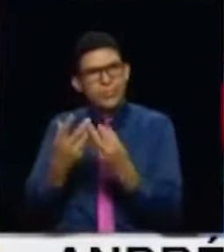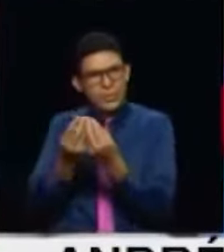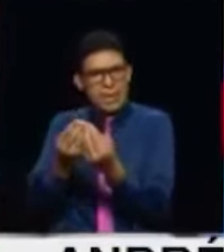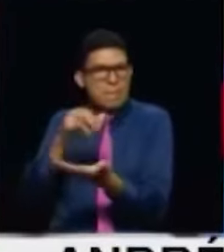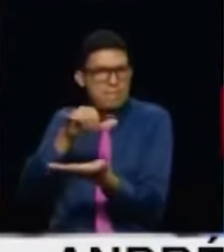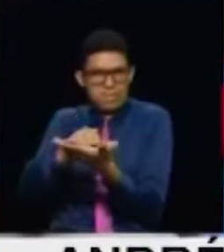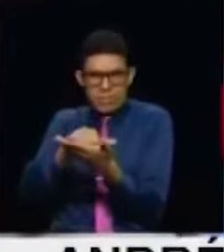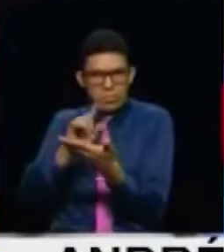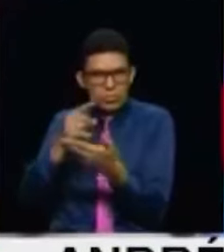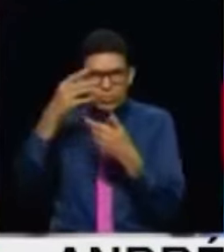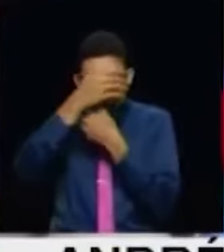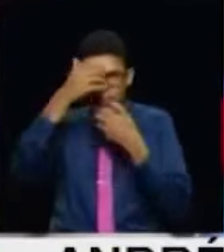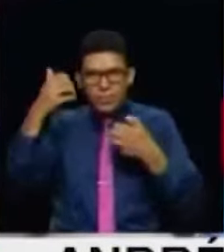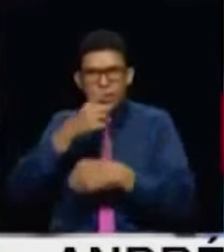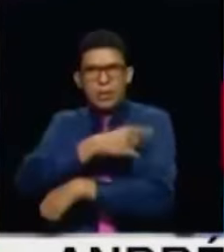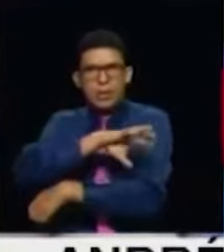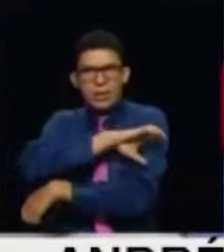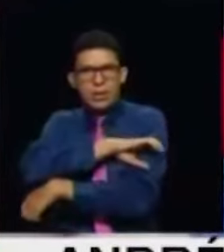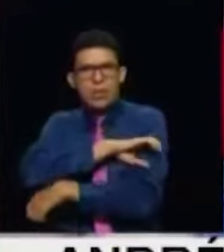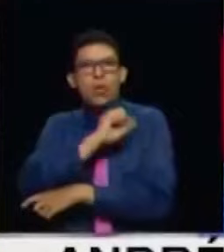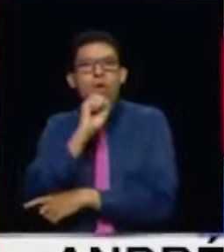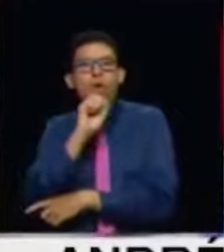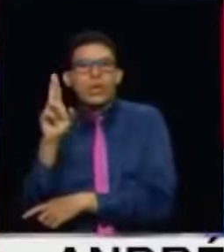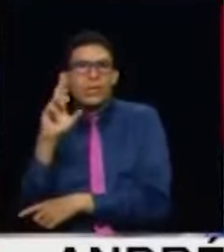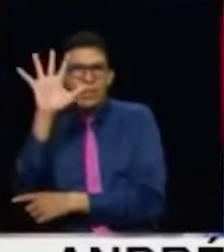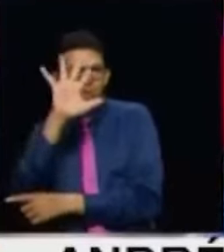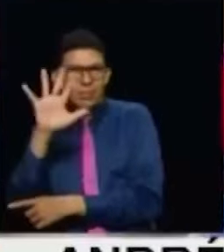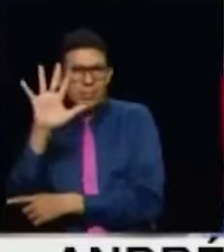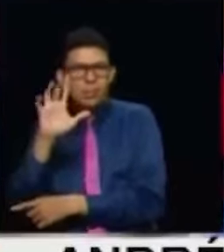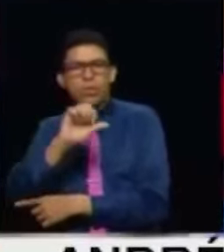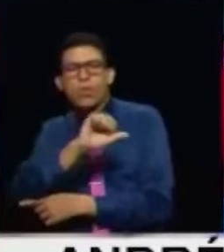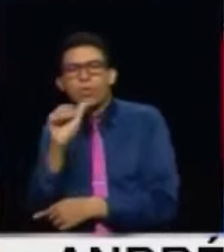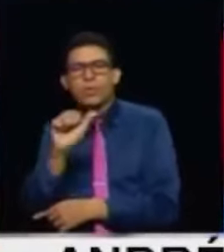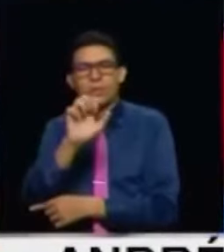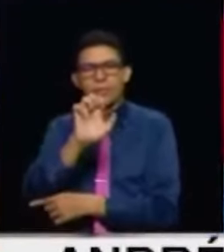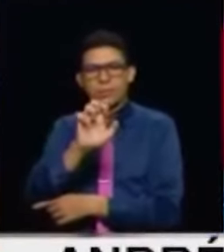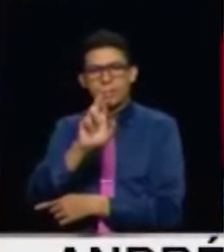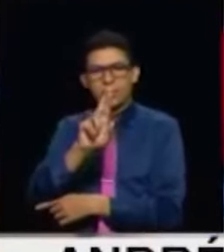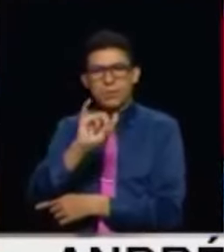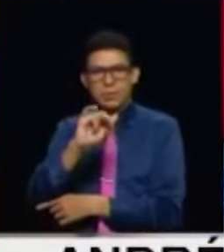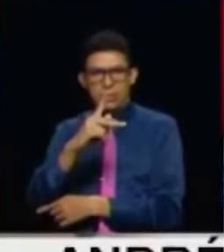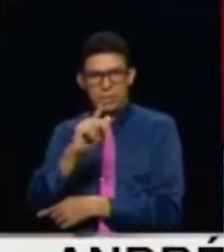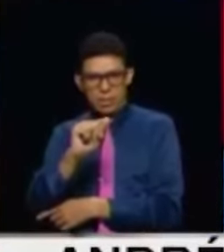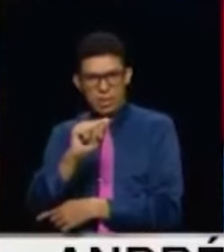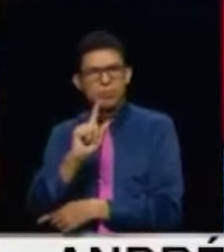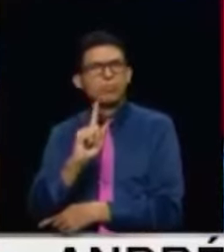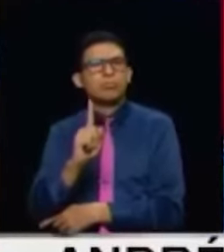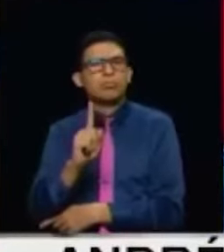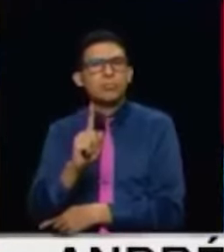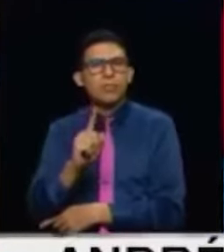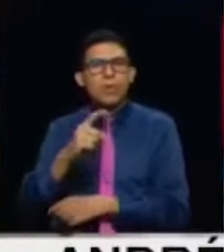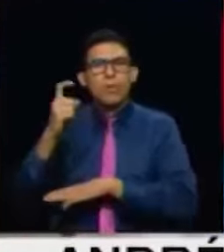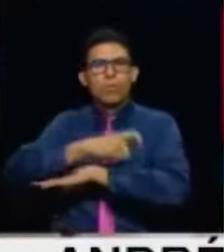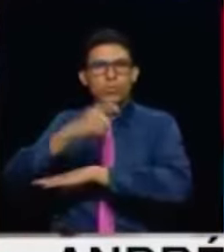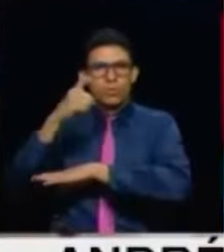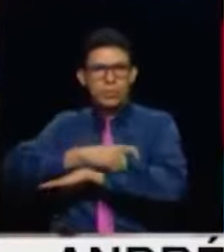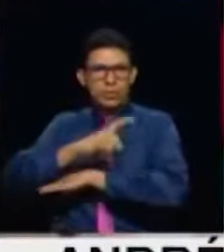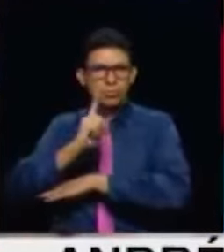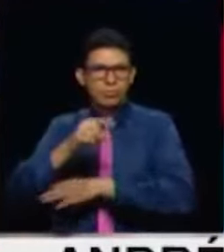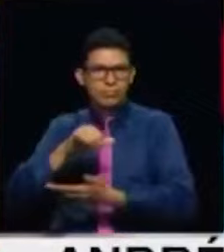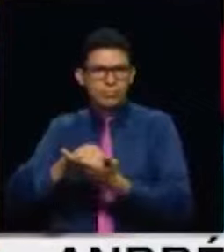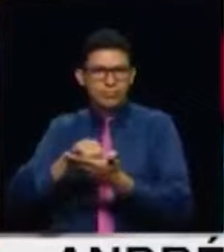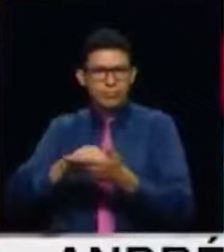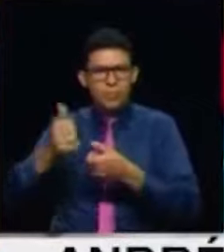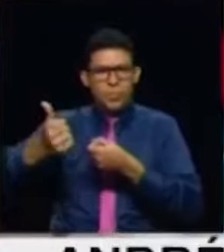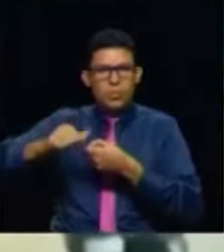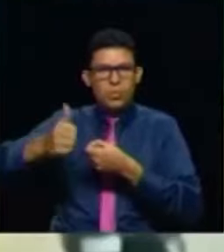criminal, disidencias FARC, pero en el oriente del departamento, y alias Erika, de el Putumayo. El oriente del